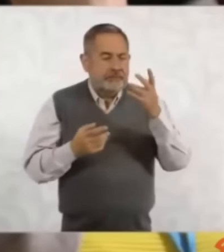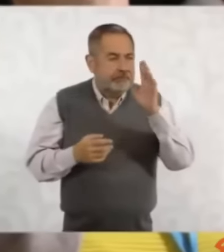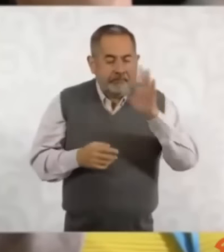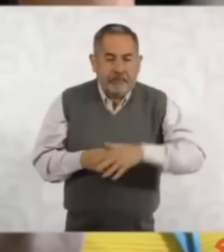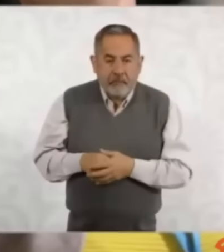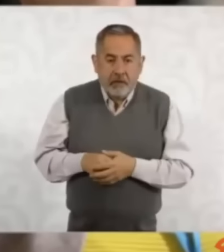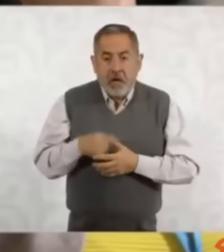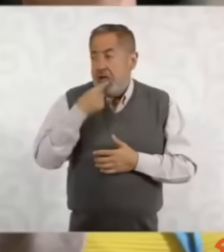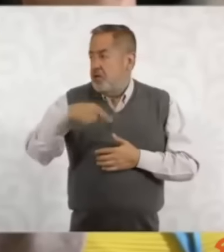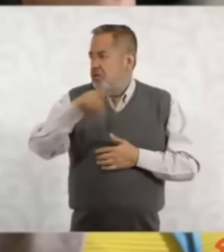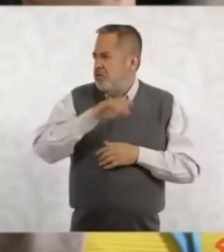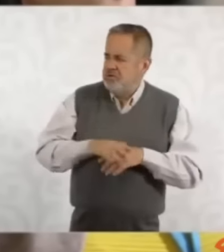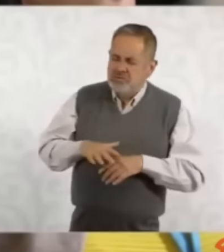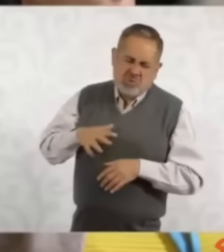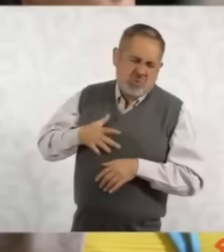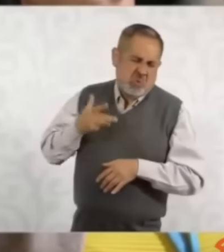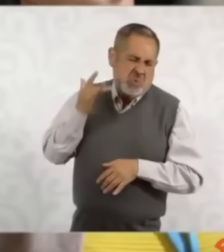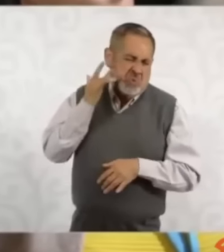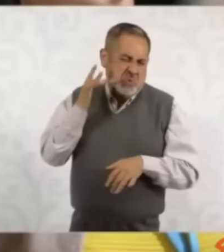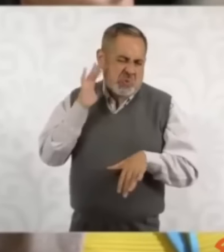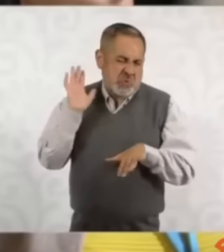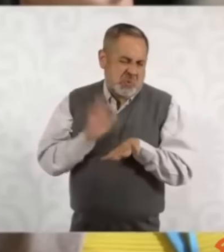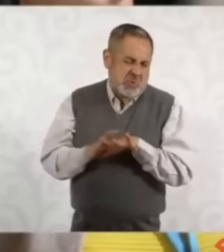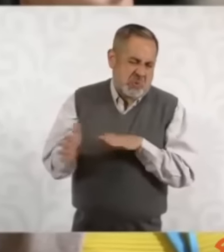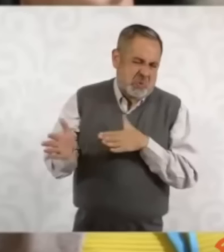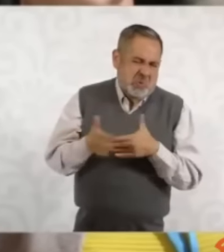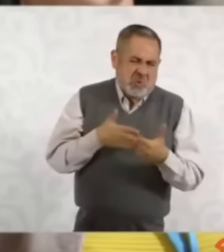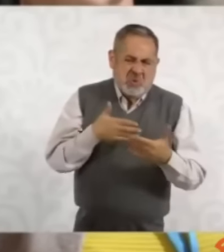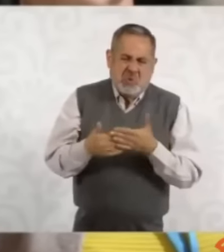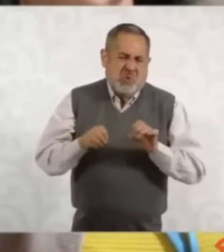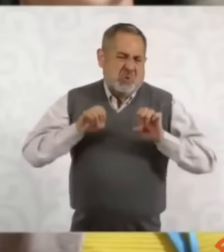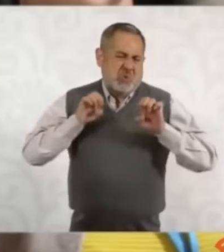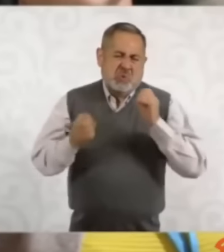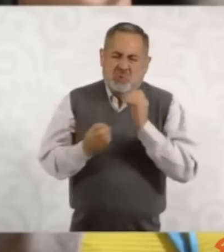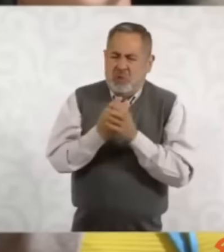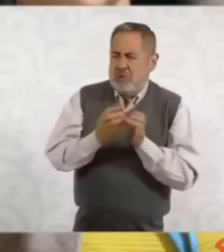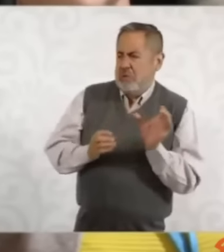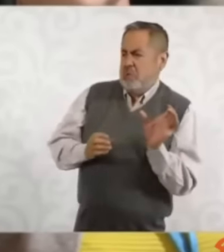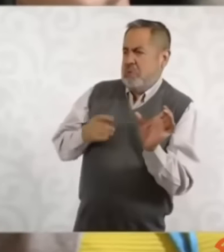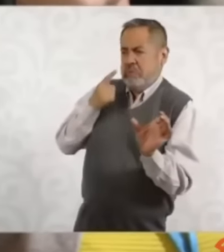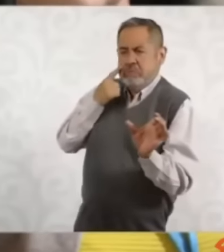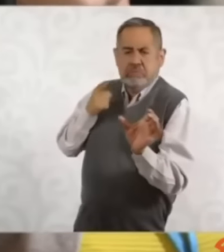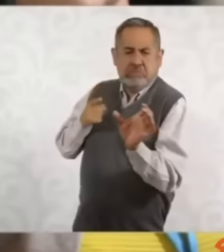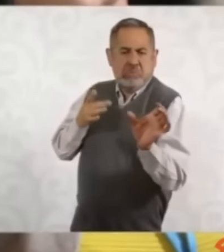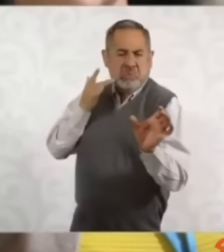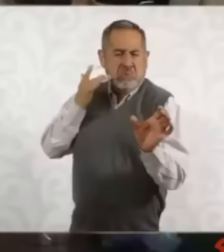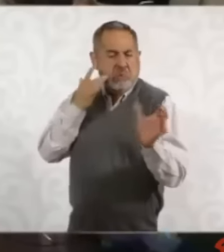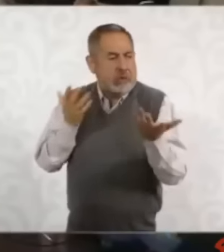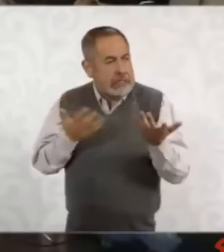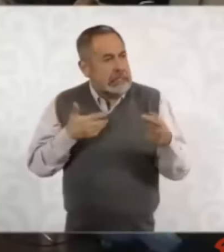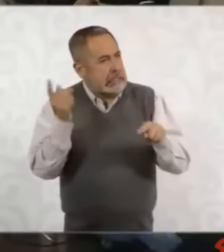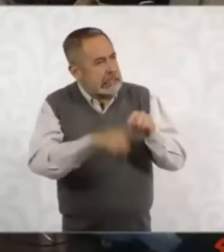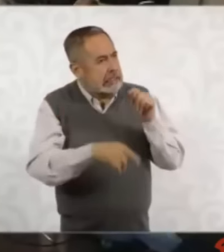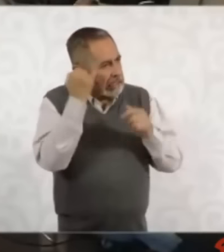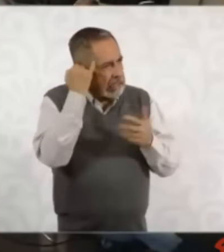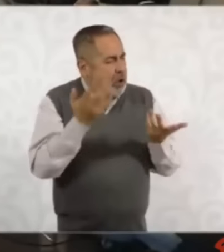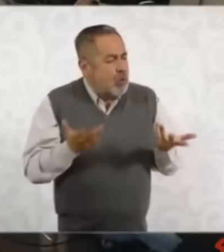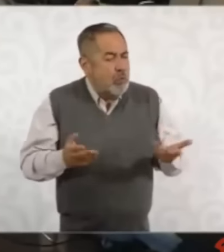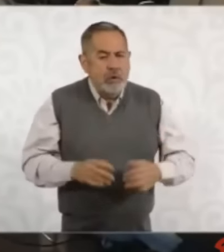más avanzado. ¿Cómo podremos llegarle a las familias para que dejen ese tipo de pensamientos? Hablando,